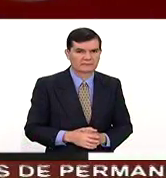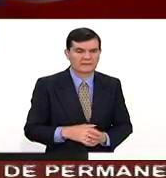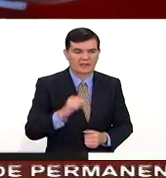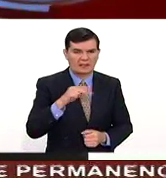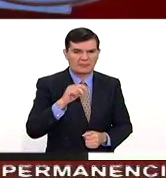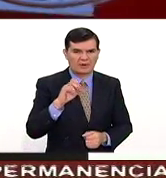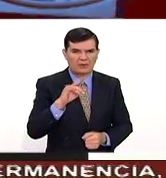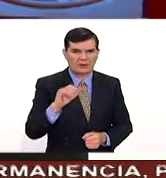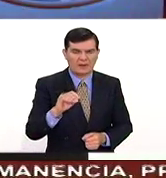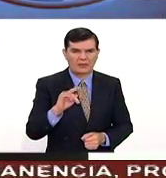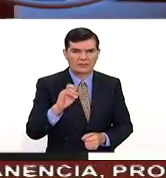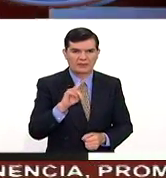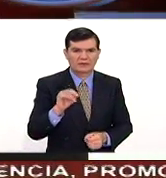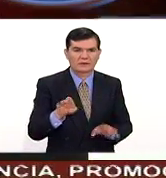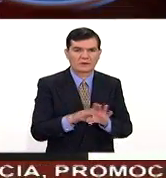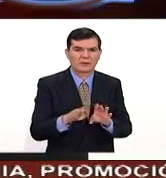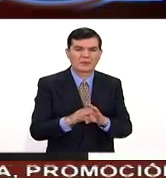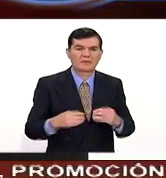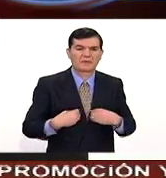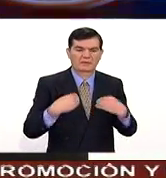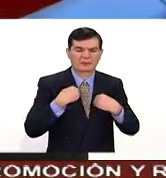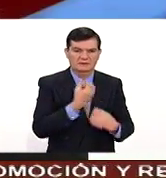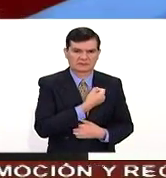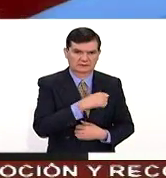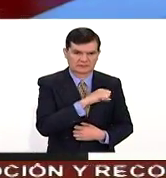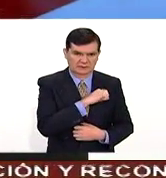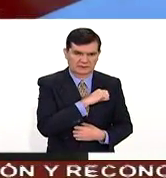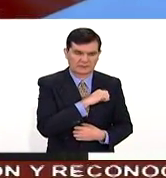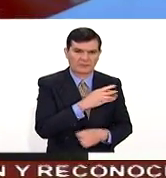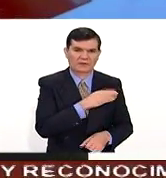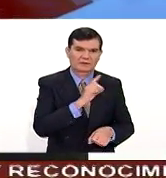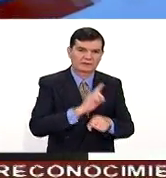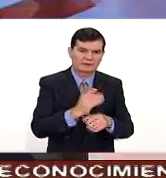Ana Paula Domínguez nos dice cómo vivir de manera sana. Muy buenos días, Ana.